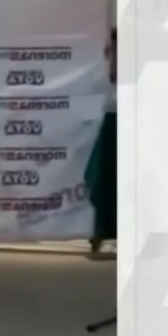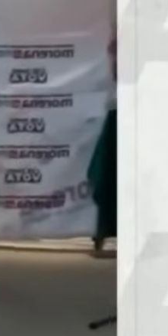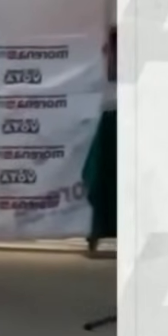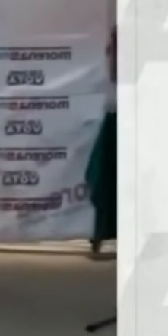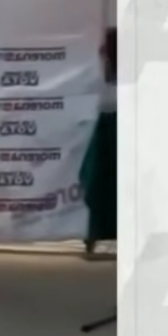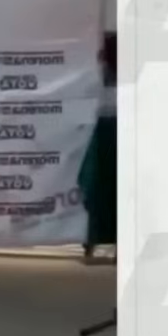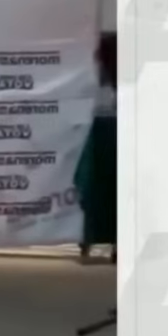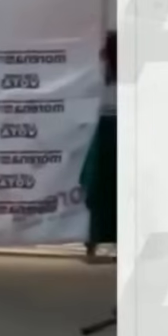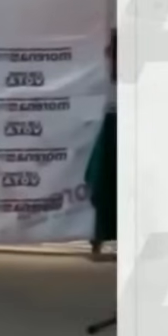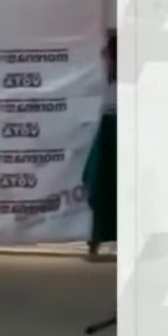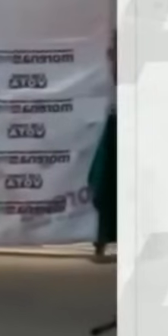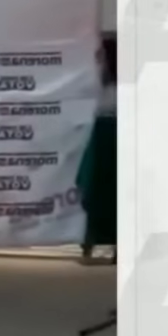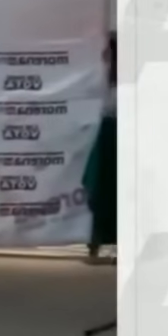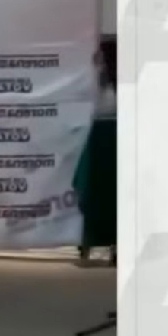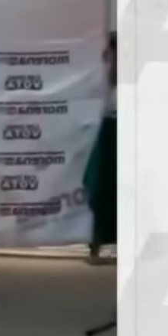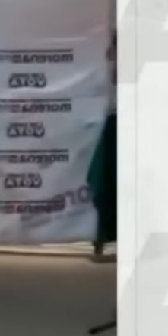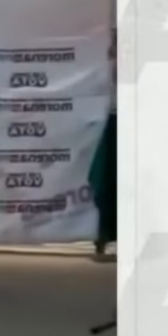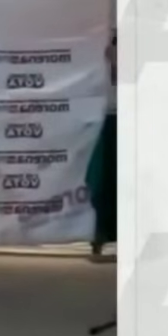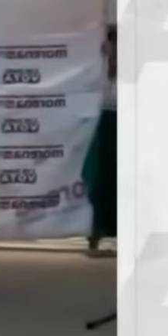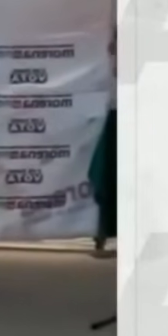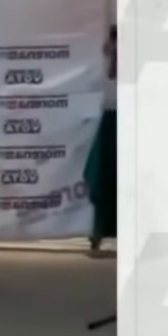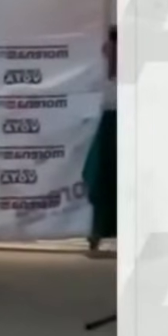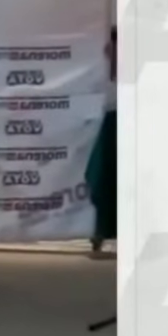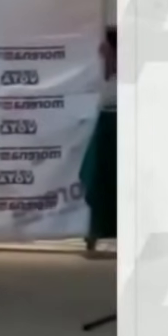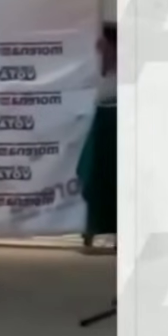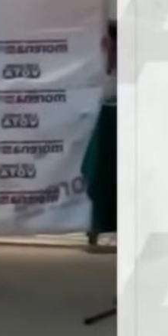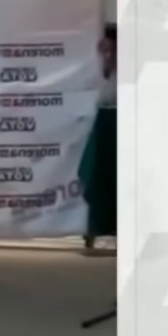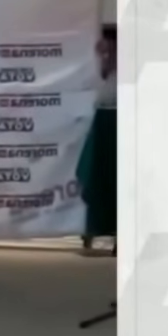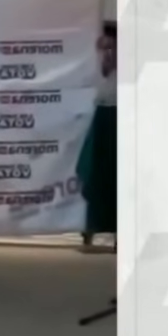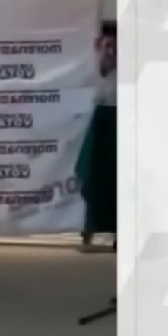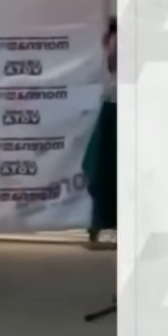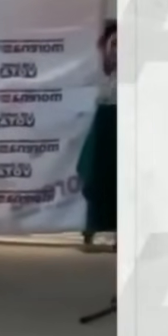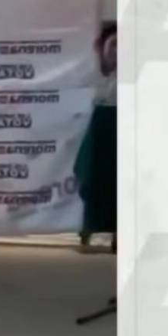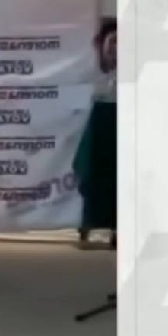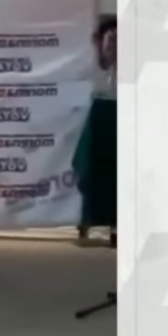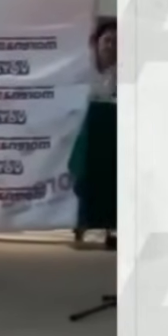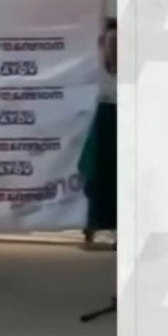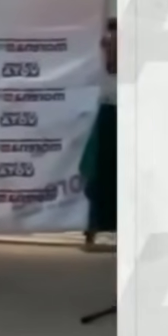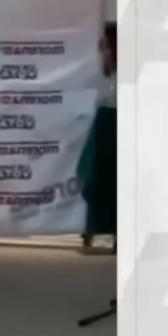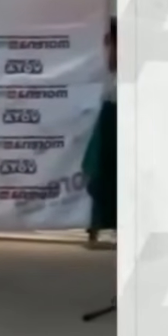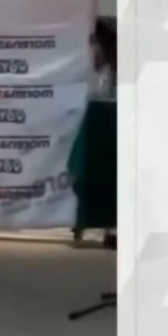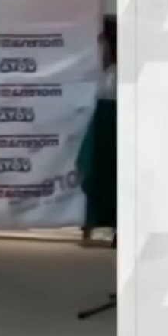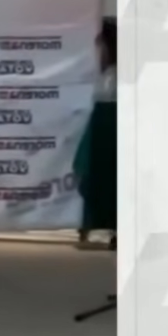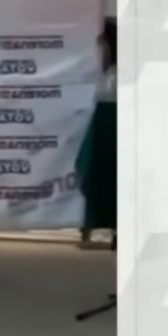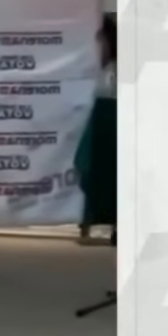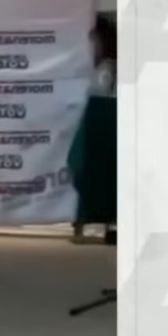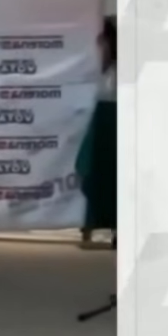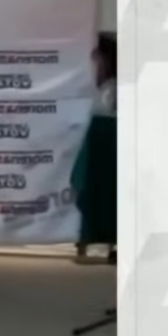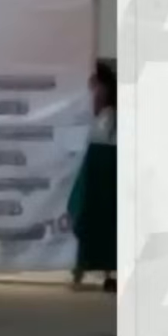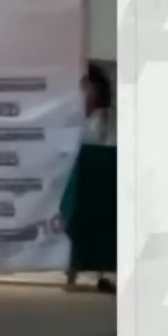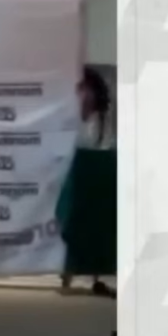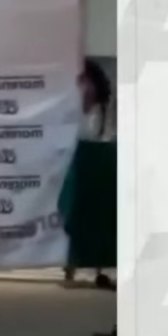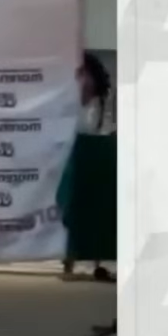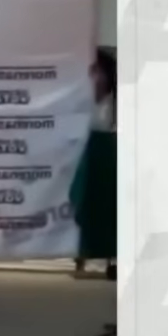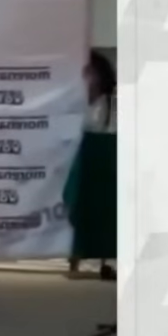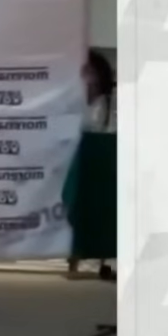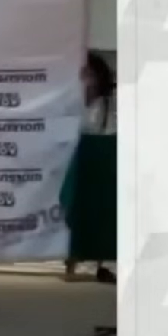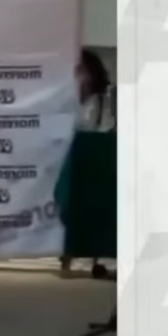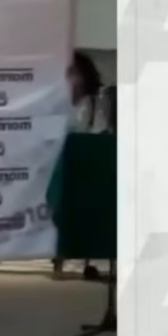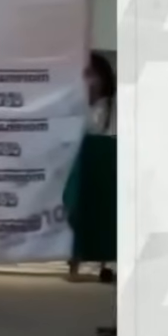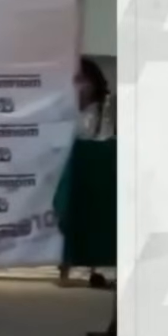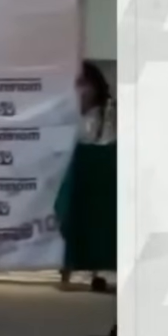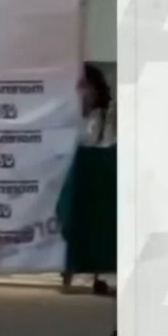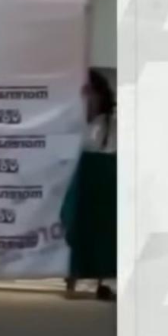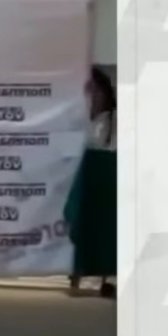hay. Si ustedes abren las redes sociales y ponen mi nombre, hay una serie de ataques contra mí y yo no me